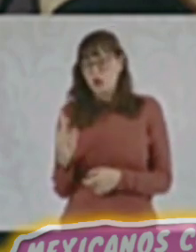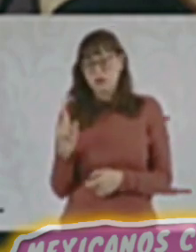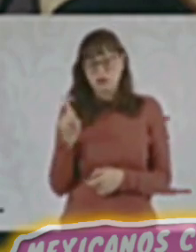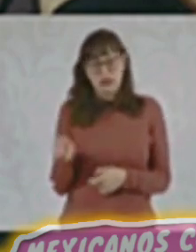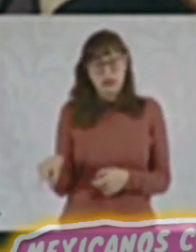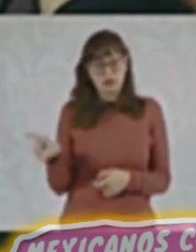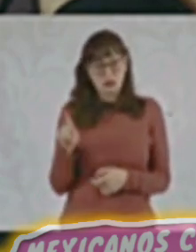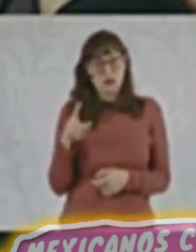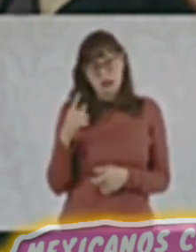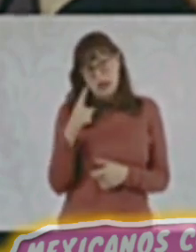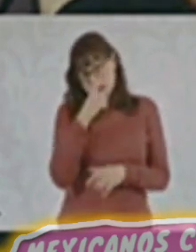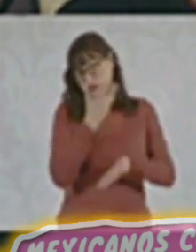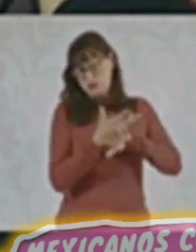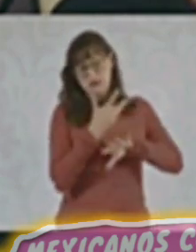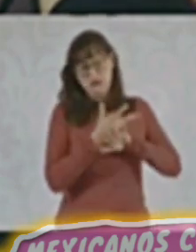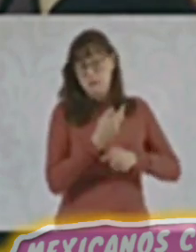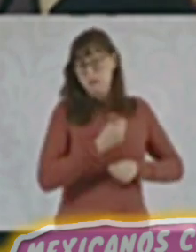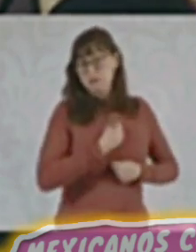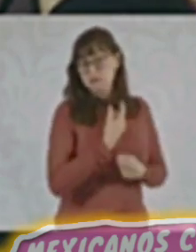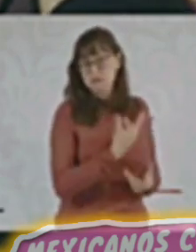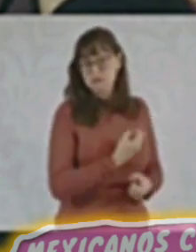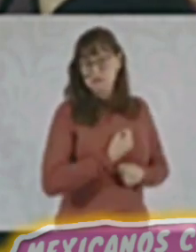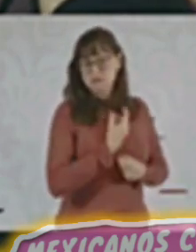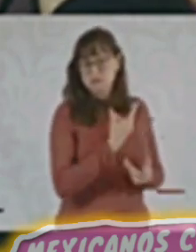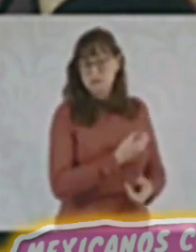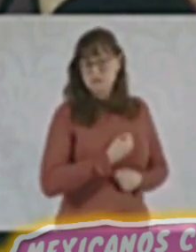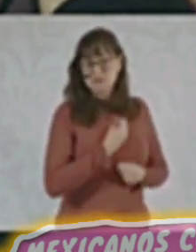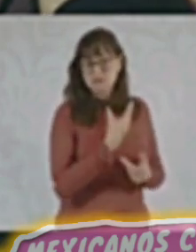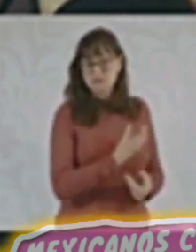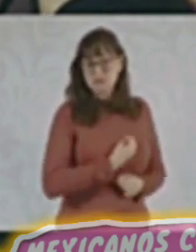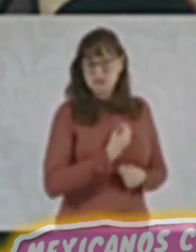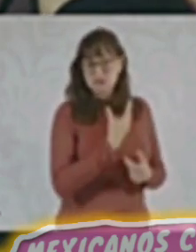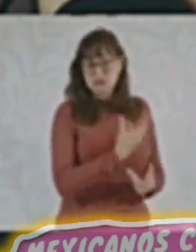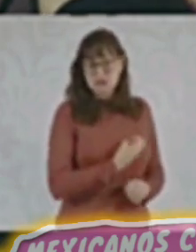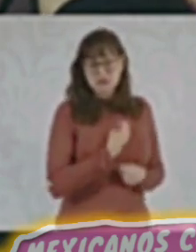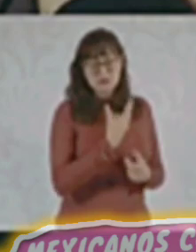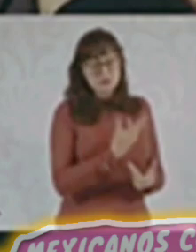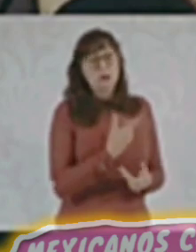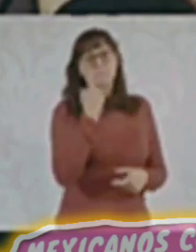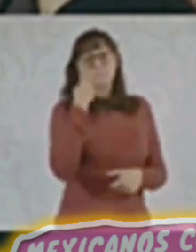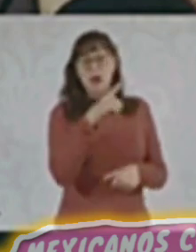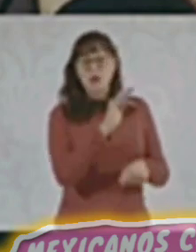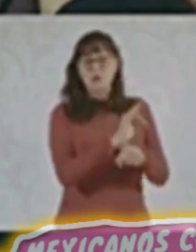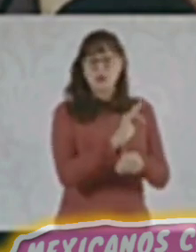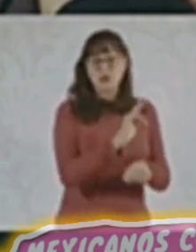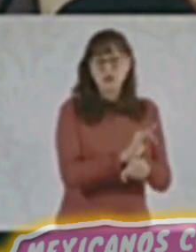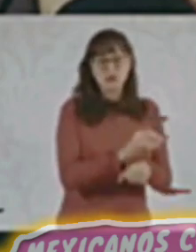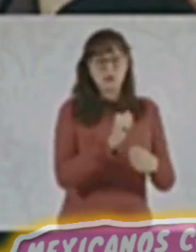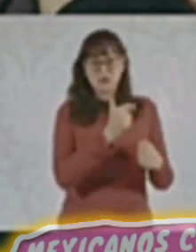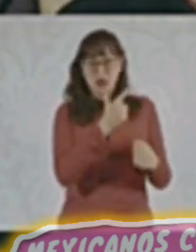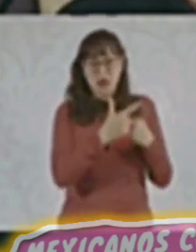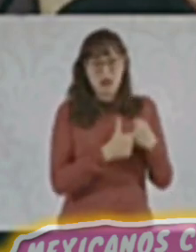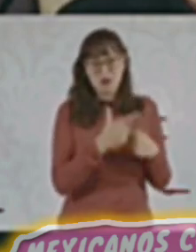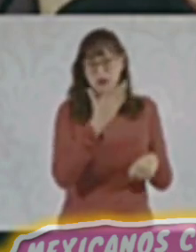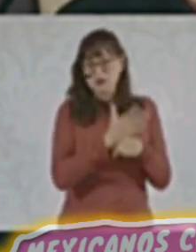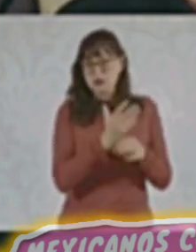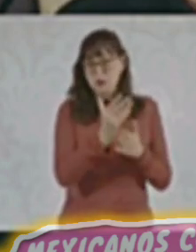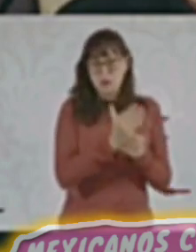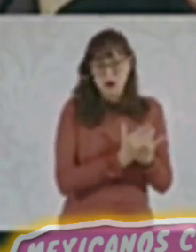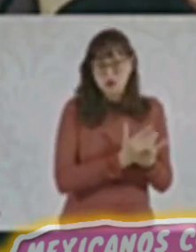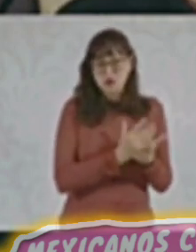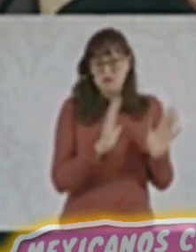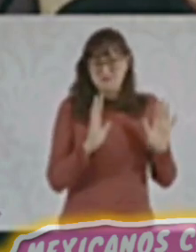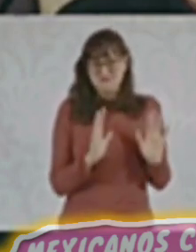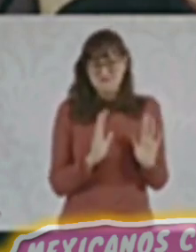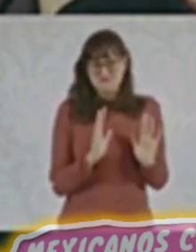entrega de información al gobierno de Estados Unidos a cambio de tal vez negociar libertad o reducción de penas.